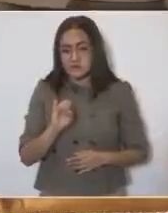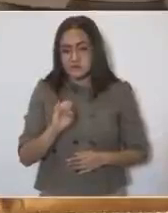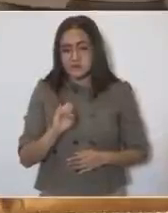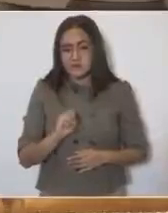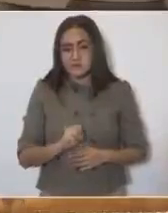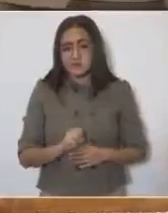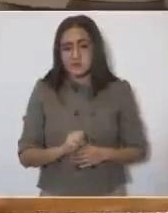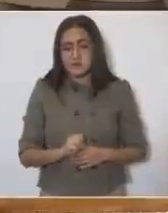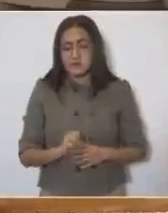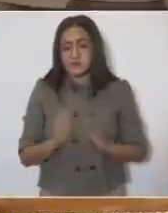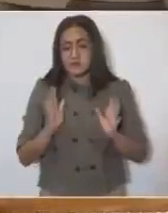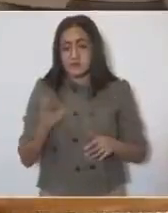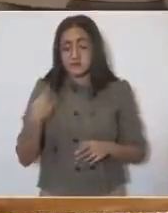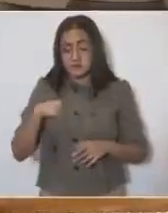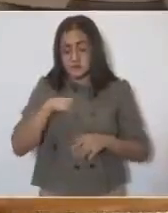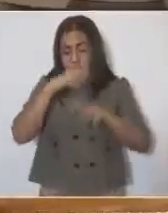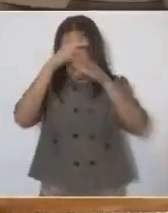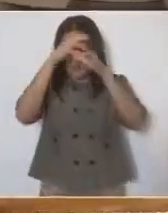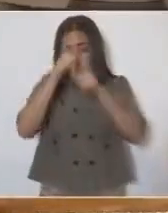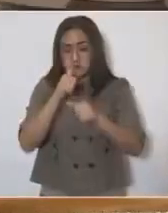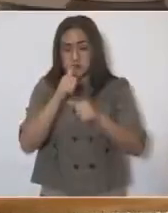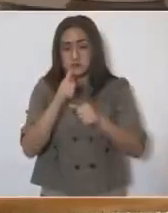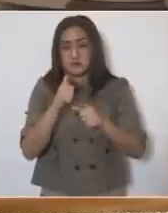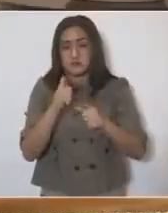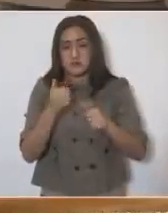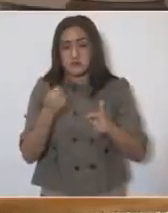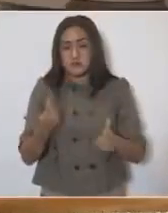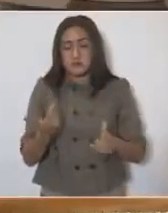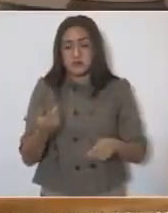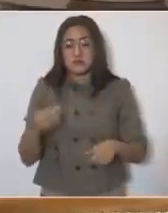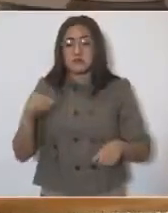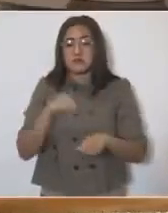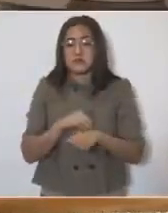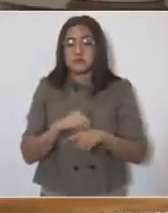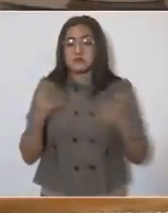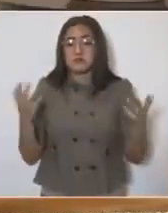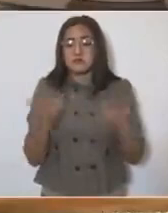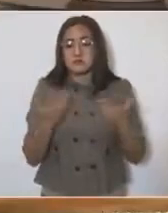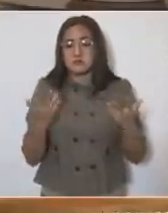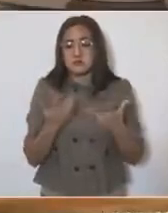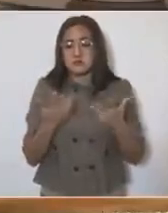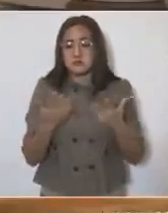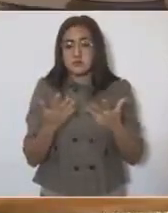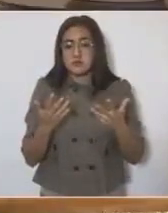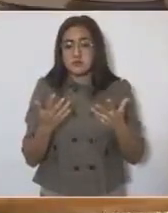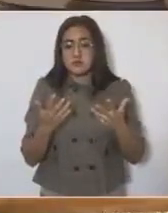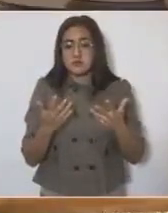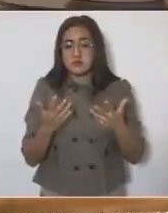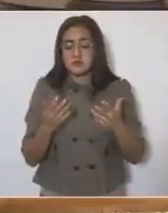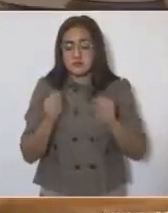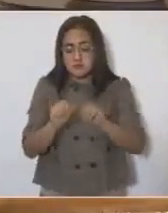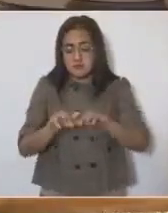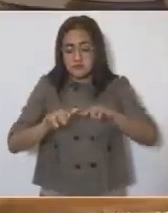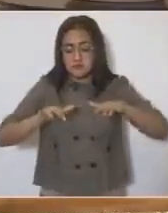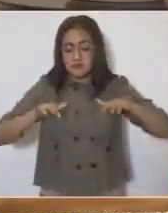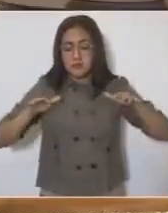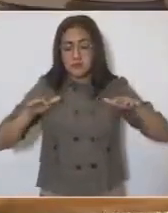hemos acordado la construcción de un auditorio